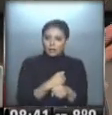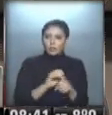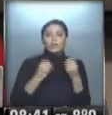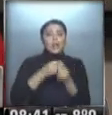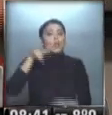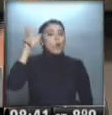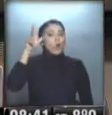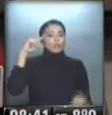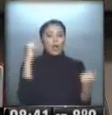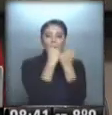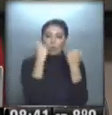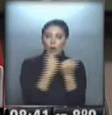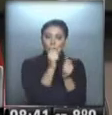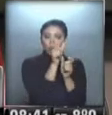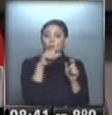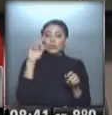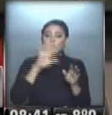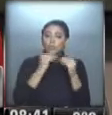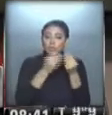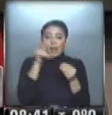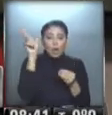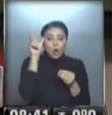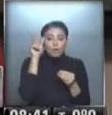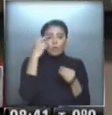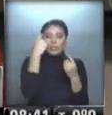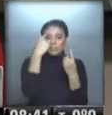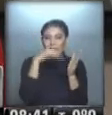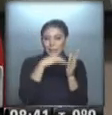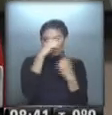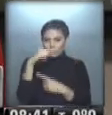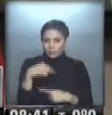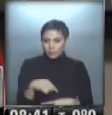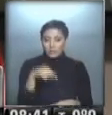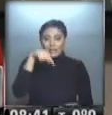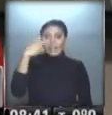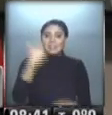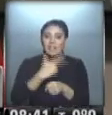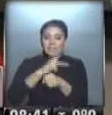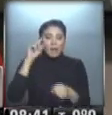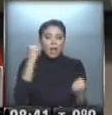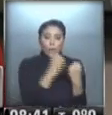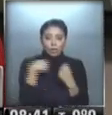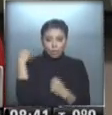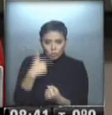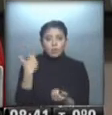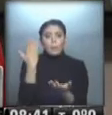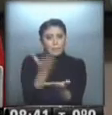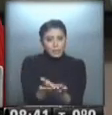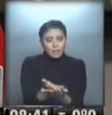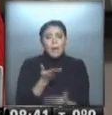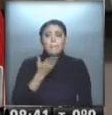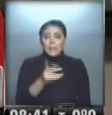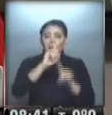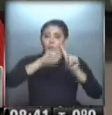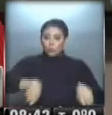ocho acuerdos de esos ocho acuerdos las situaciones son van siendo diferentes este es el tercer acuerdo en el que nosotros nos presentamos a pedir la